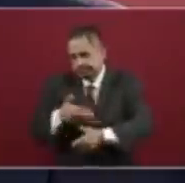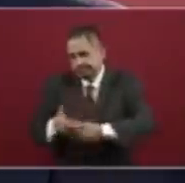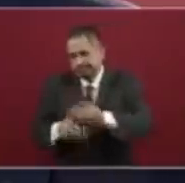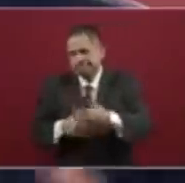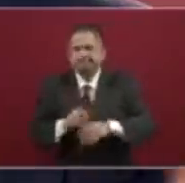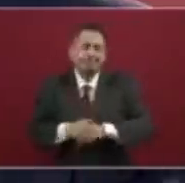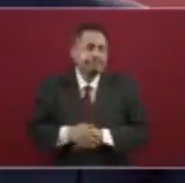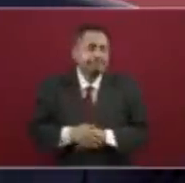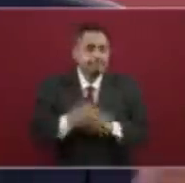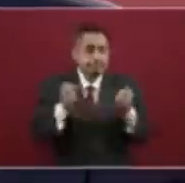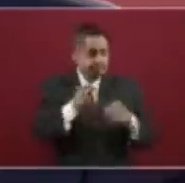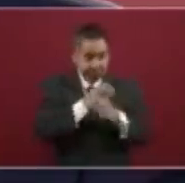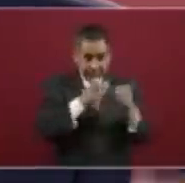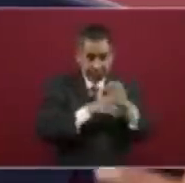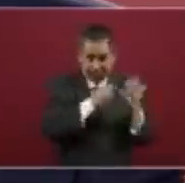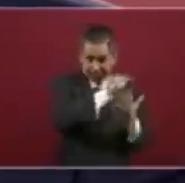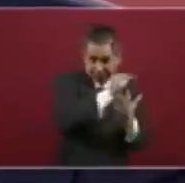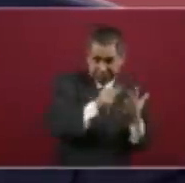que mucho de eso